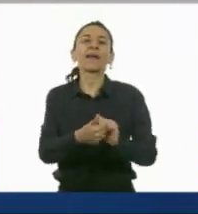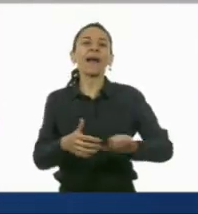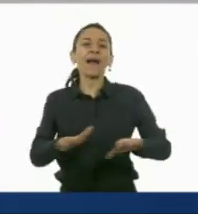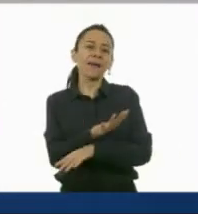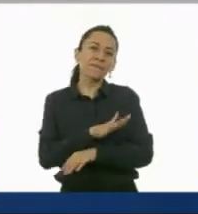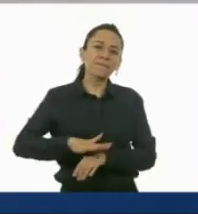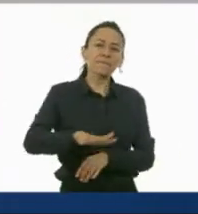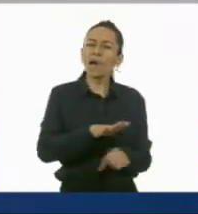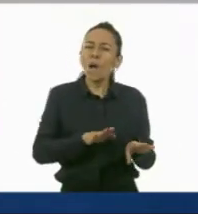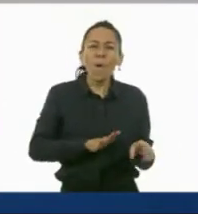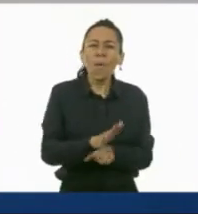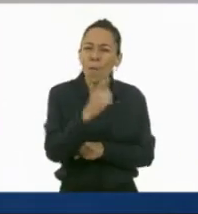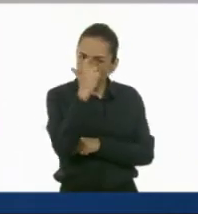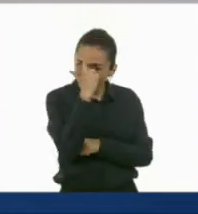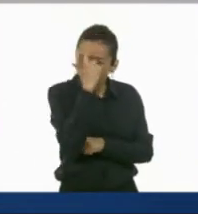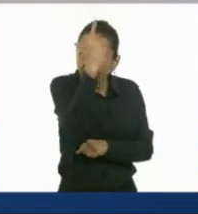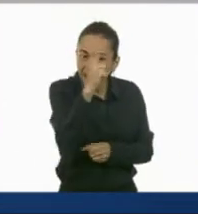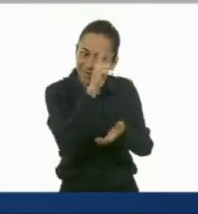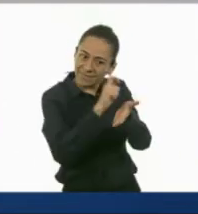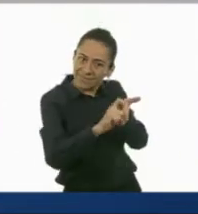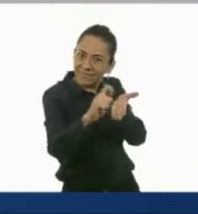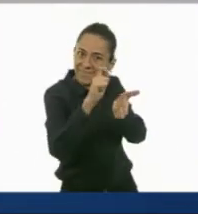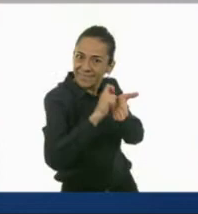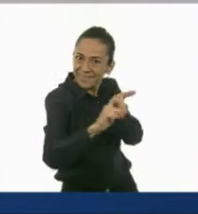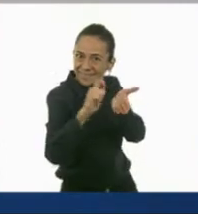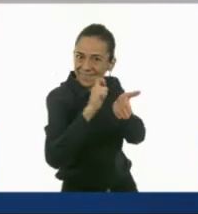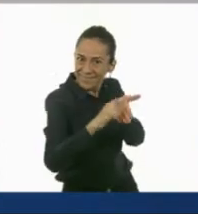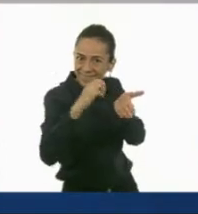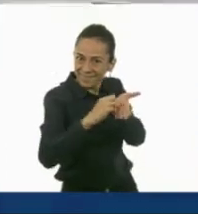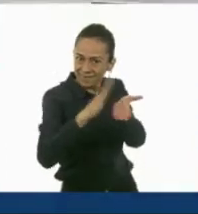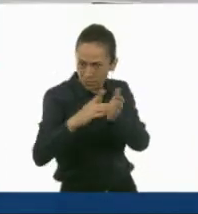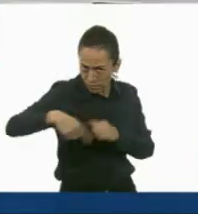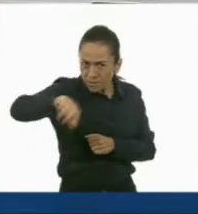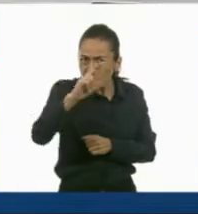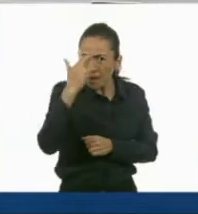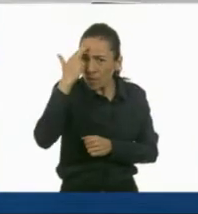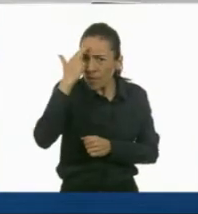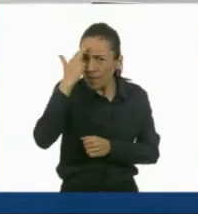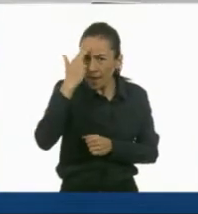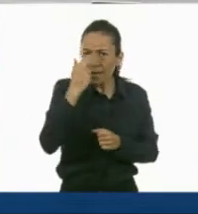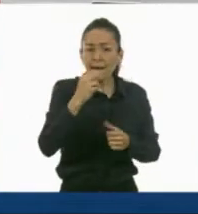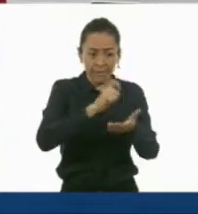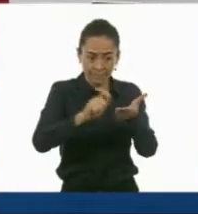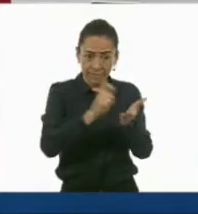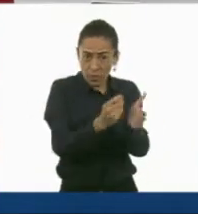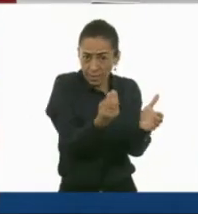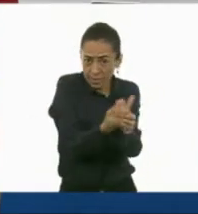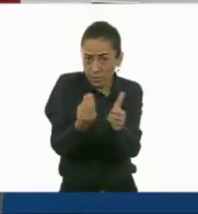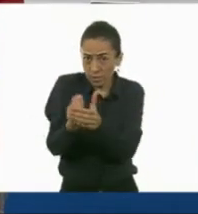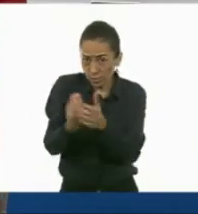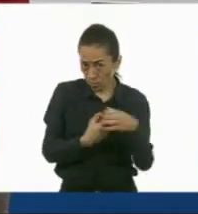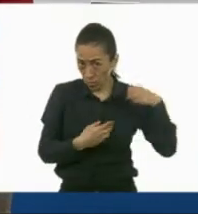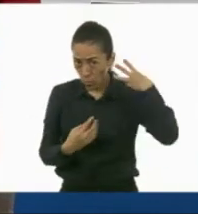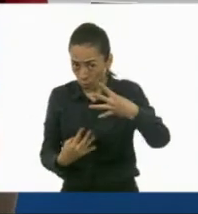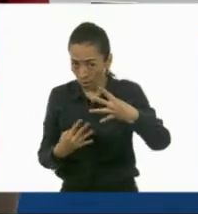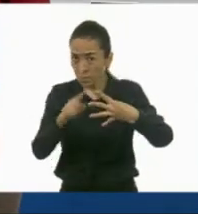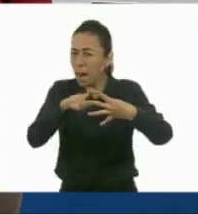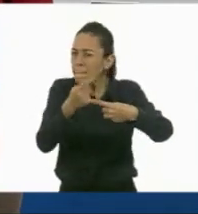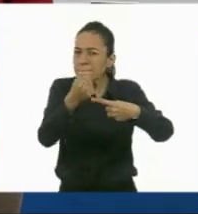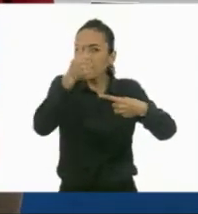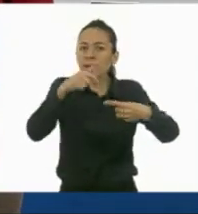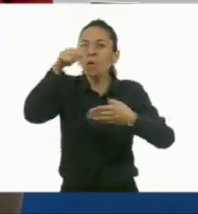¿Se acuerdan ustedes los cuatro tipos de escrituras que vimos? El primero fue creado en